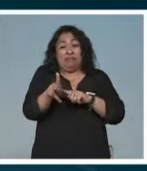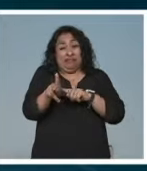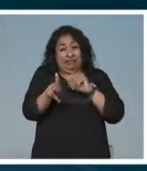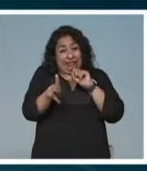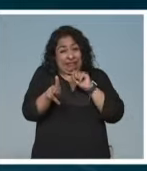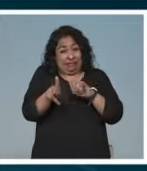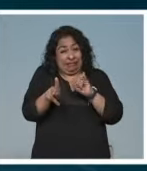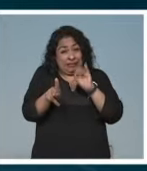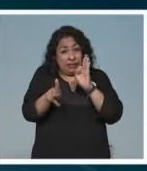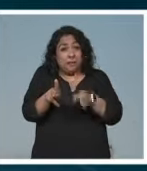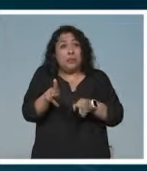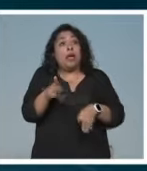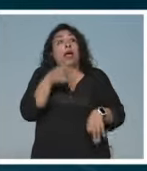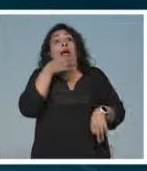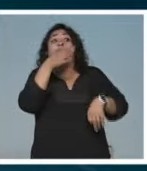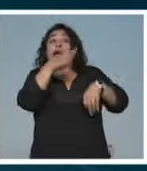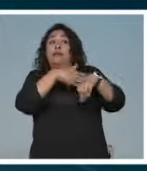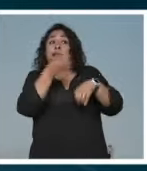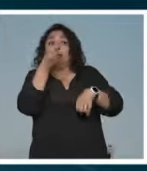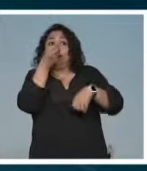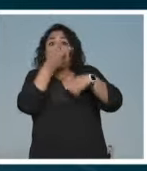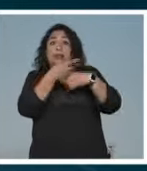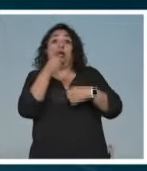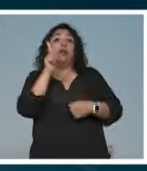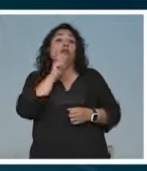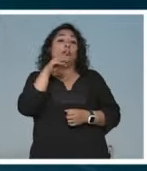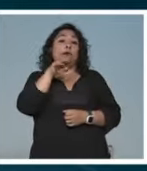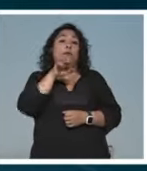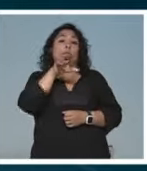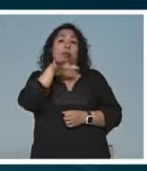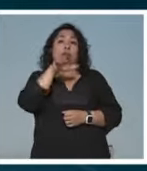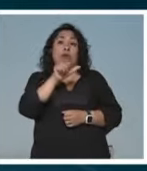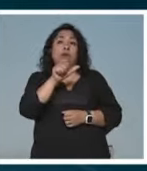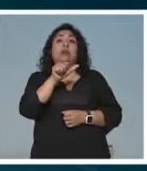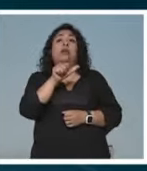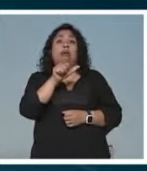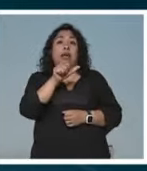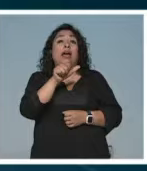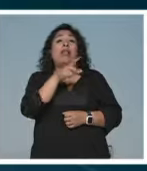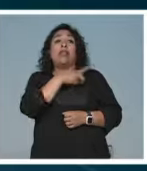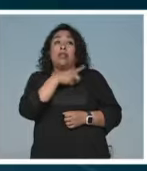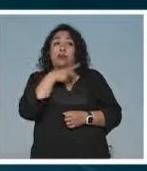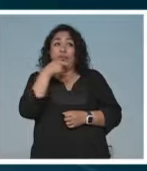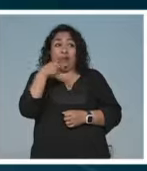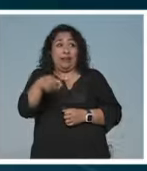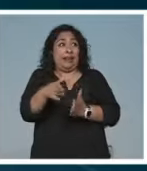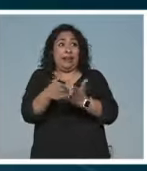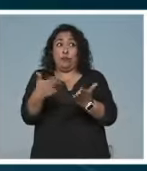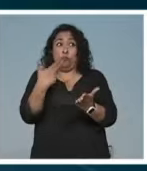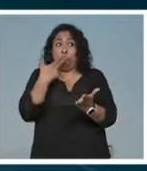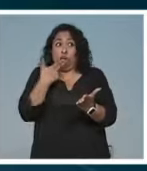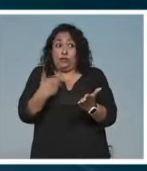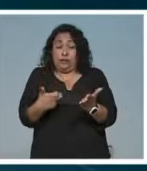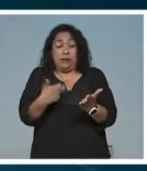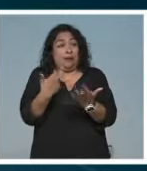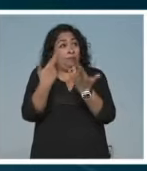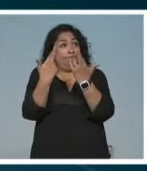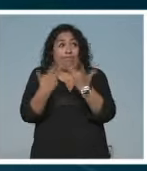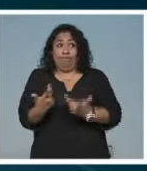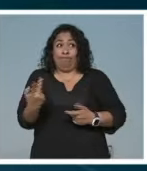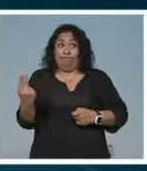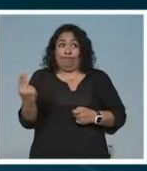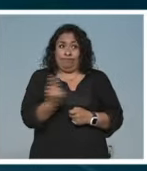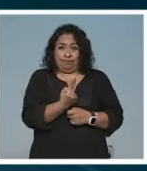la sentencia que dio a su secretaria Mónica Alonso fue lapidaria. Este libro no sirve, hay que